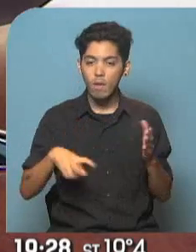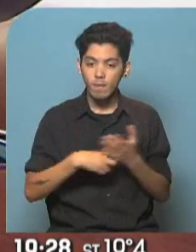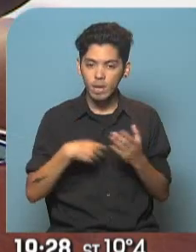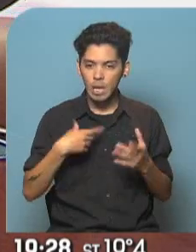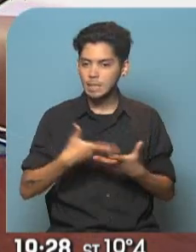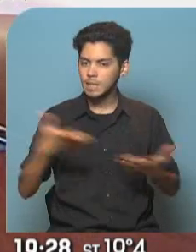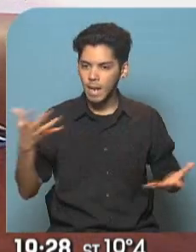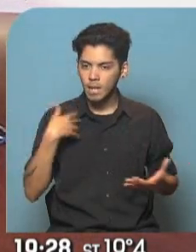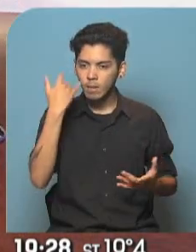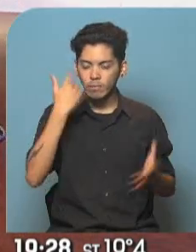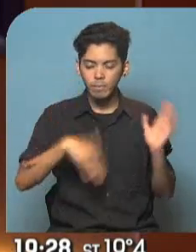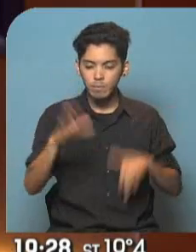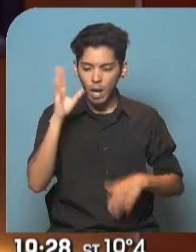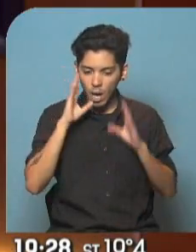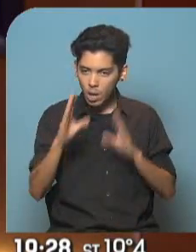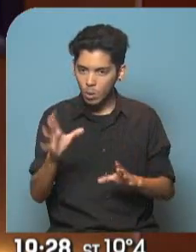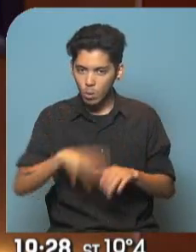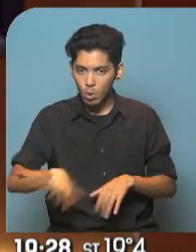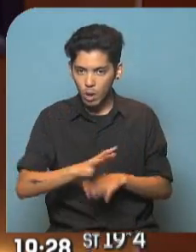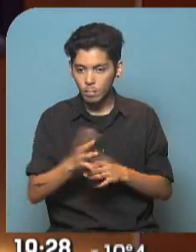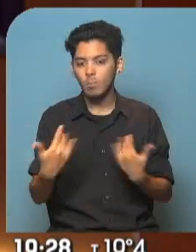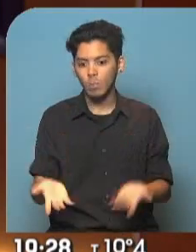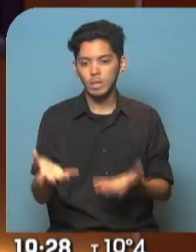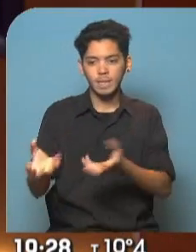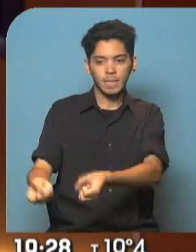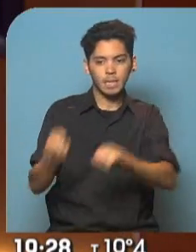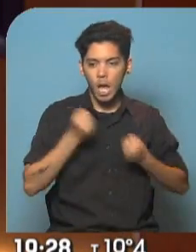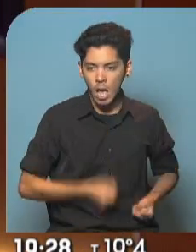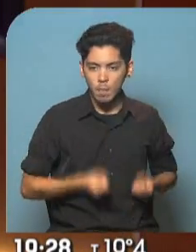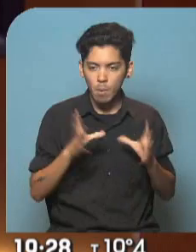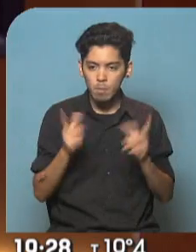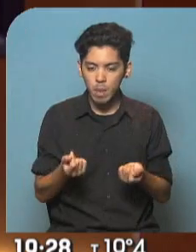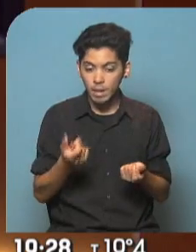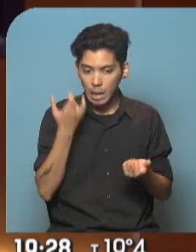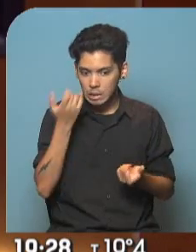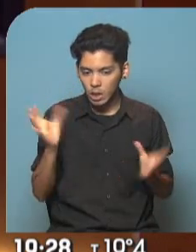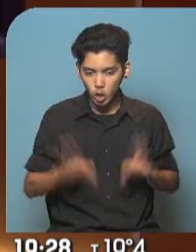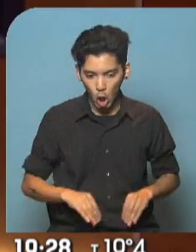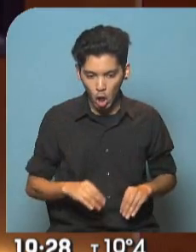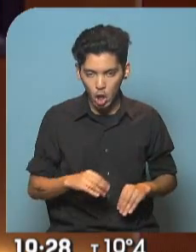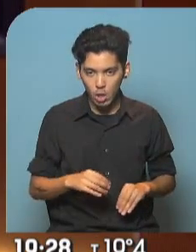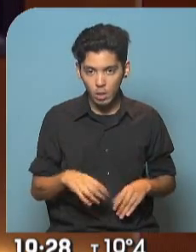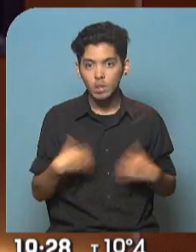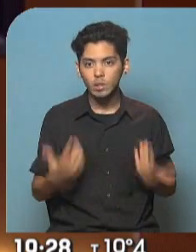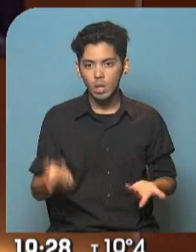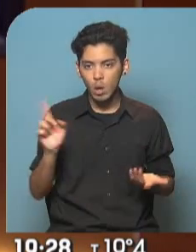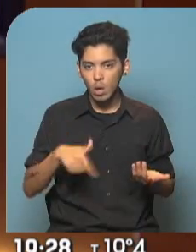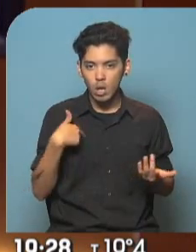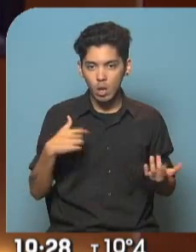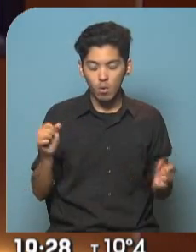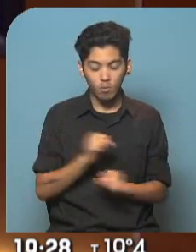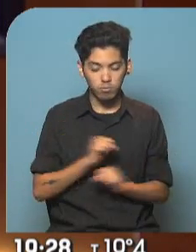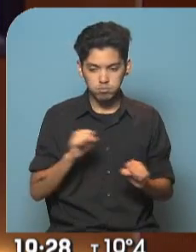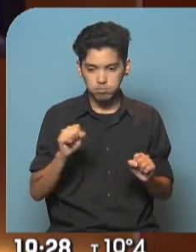fue el principal target en el cual dijeron bueno saquemos ahora los dos financiamientos acá y por ende eso fue lo que vio la chispa la